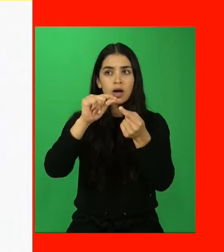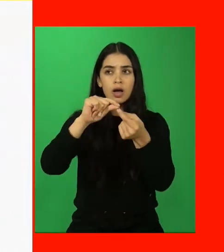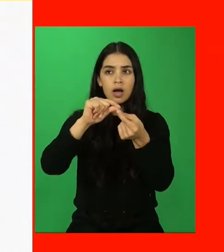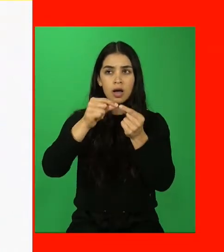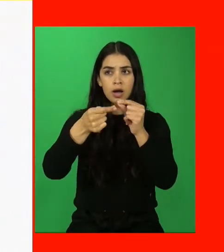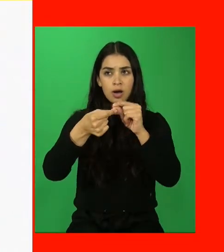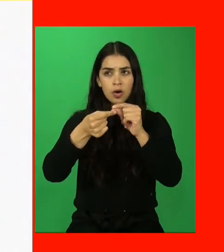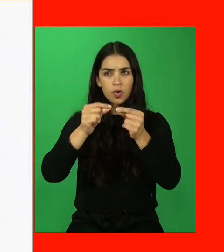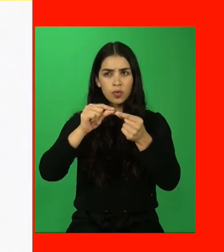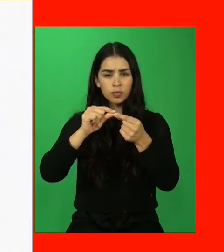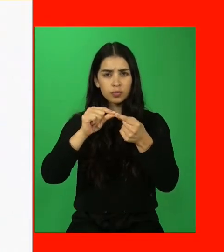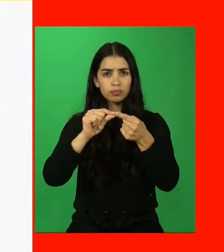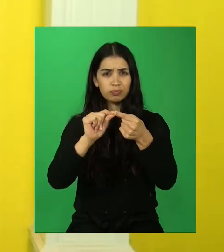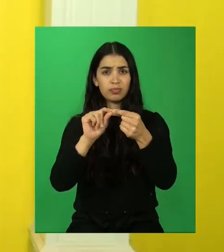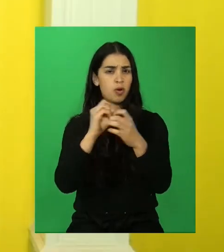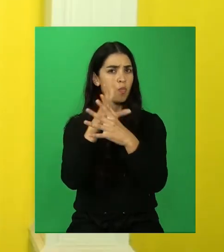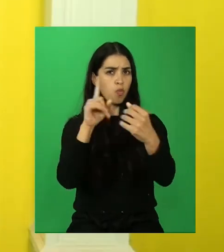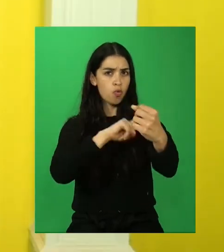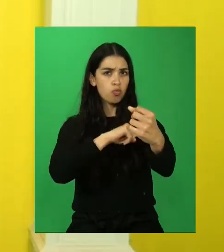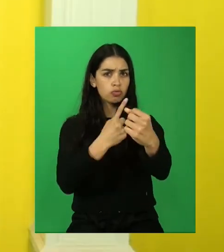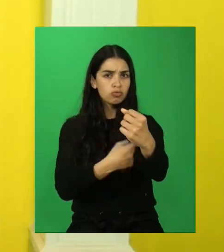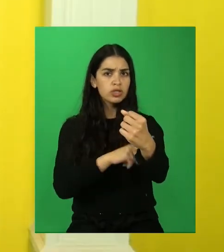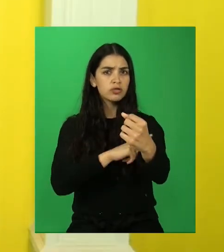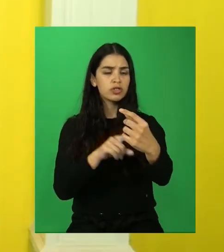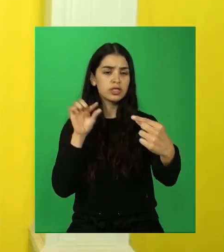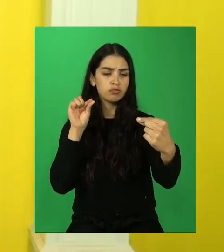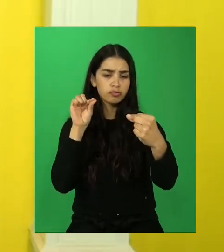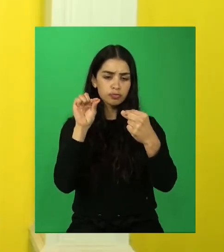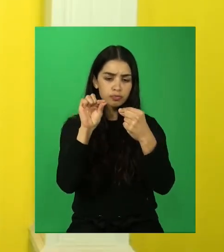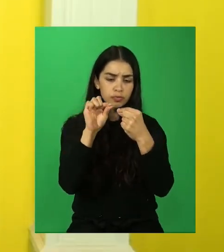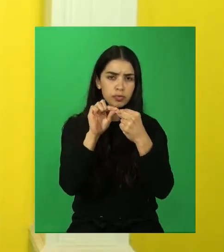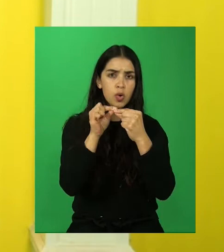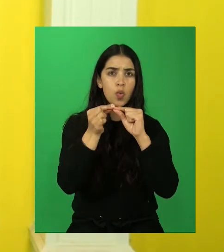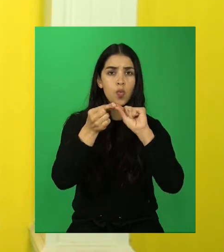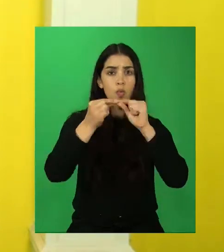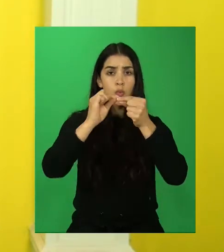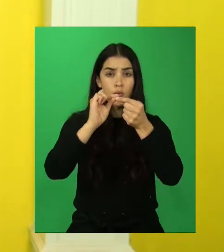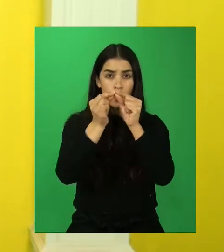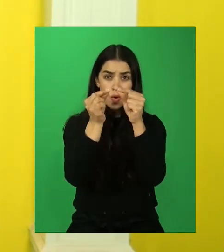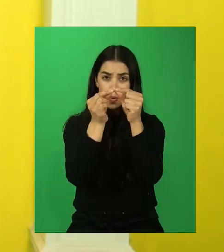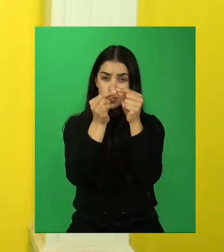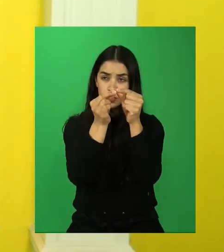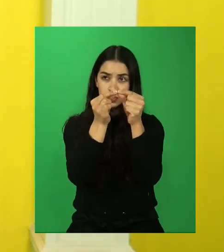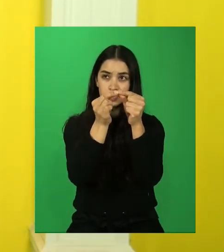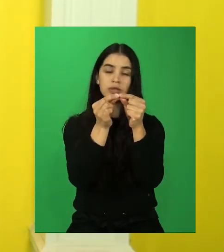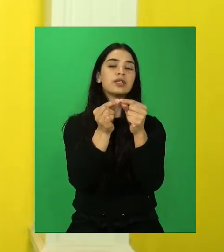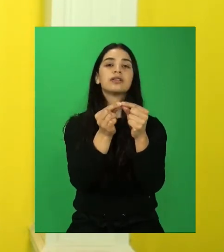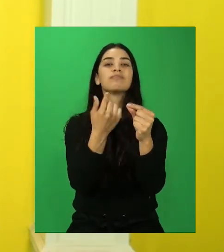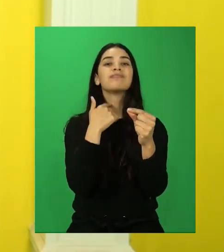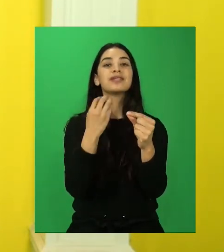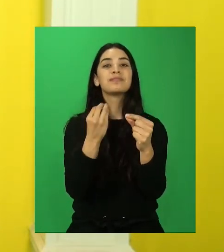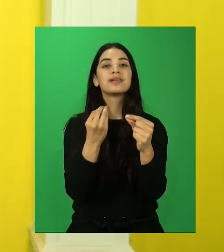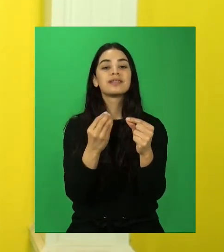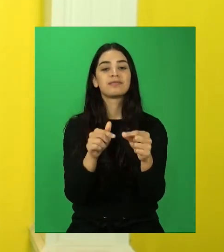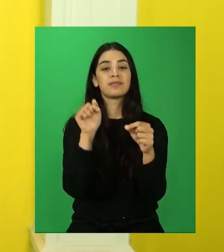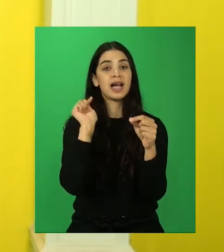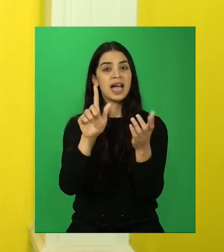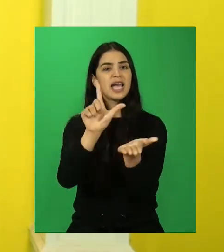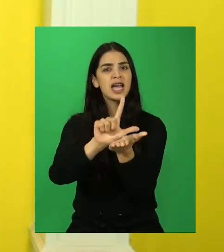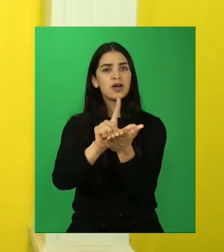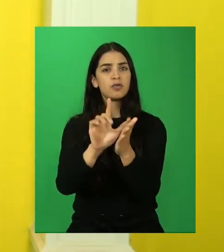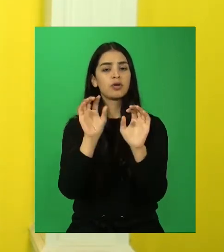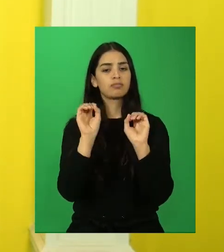sólido son unidas, tienen mayor fuerza de atracción, por lo que se mantienen en un lugar fijo, como